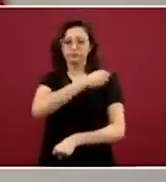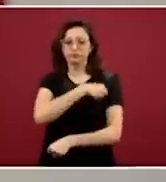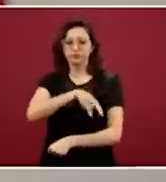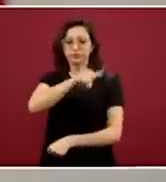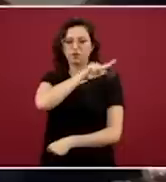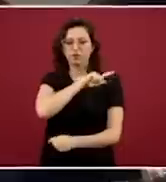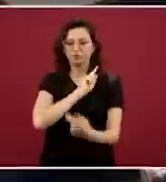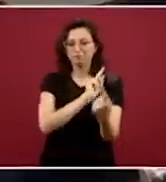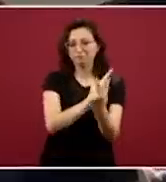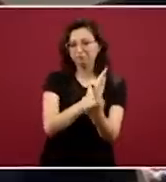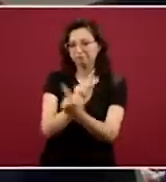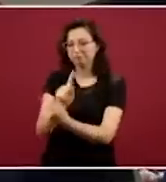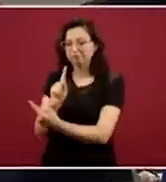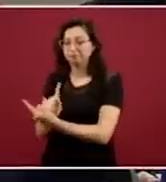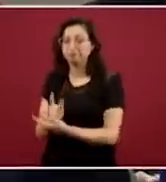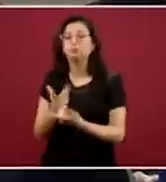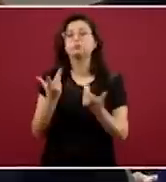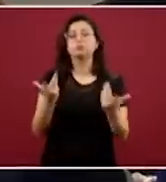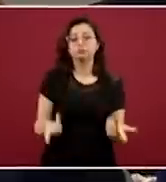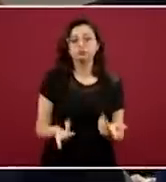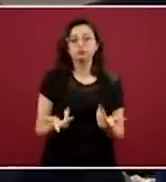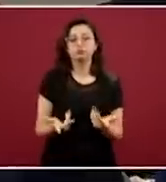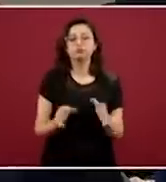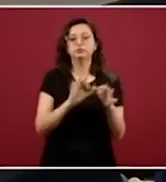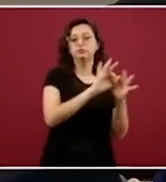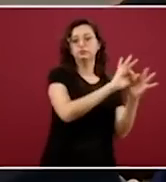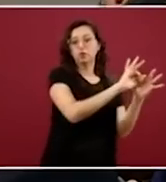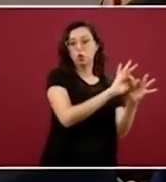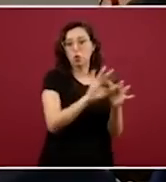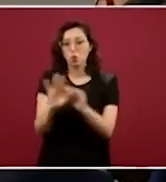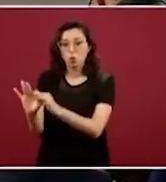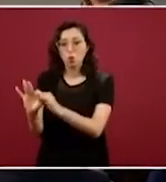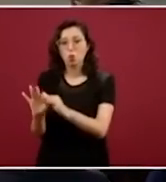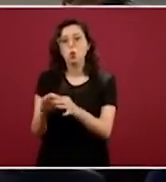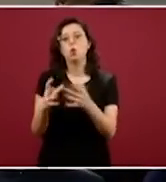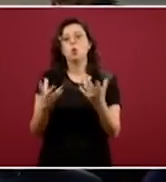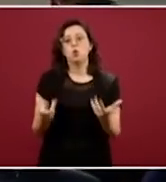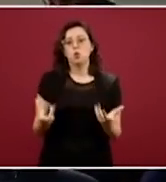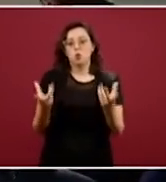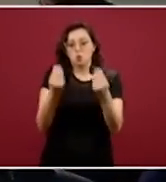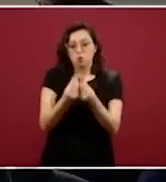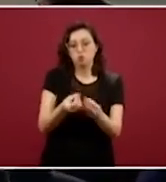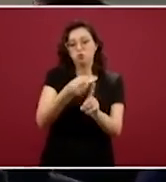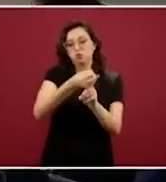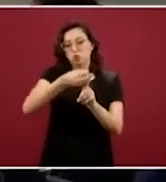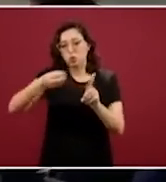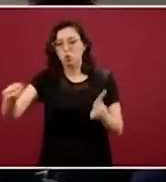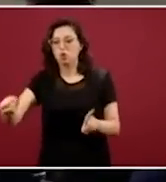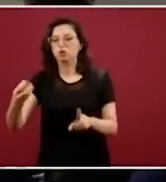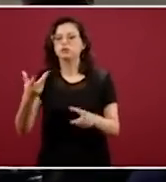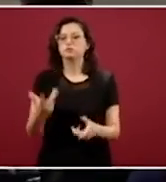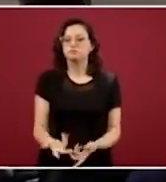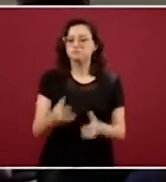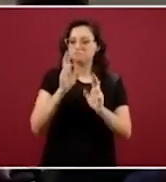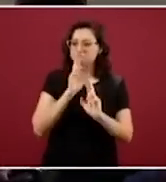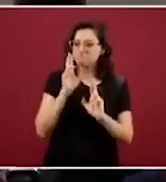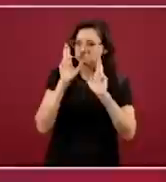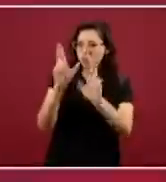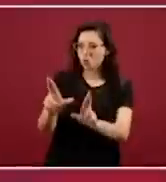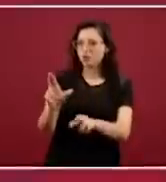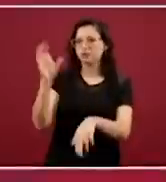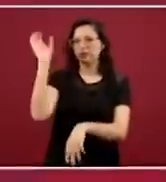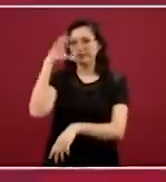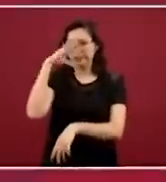nos ha permitido precisamente armonizar, tener una respuesta ordenada, una respuesta fundamentada, técnica